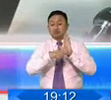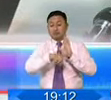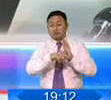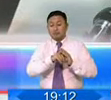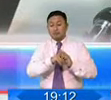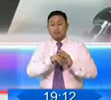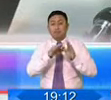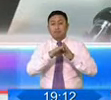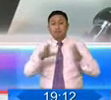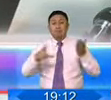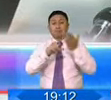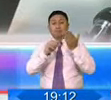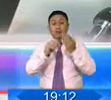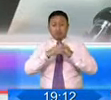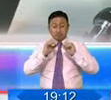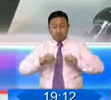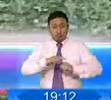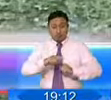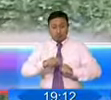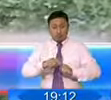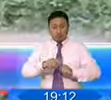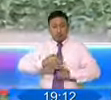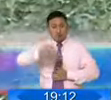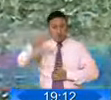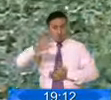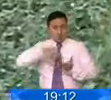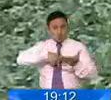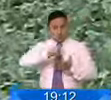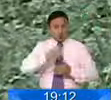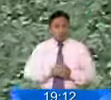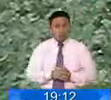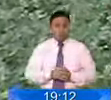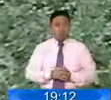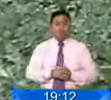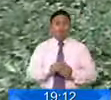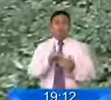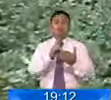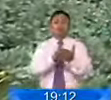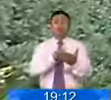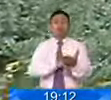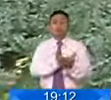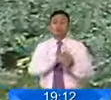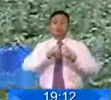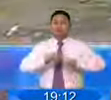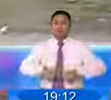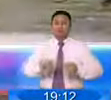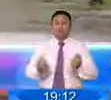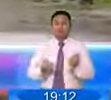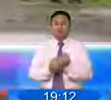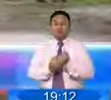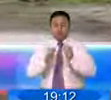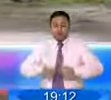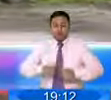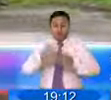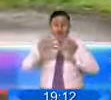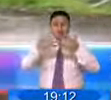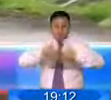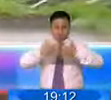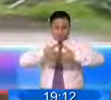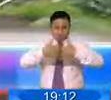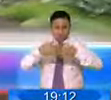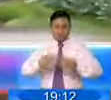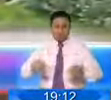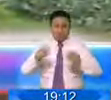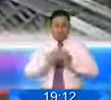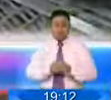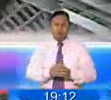macrofiscales que te permiten garantizar el pago. Además, asegura que en el proyecto se establecen varios incentivos para mejorar la producción en el país. Se